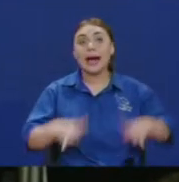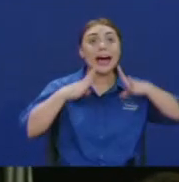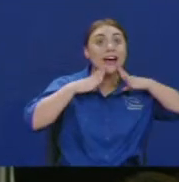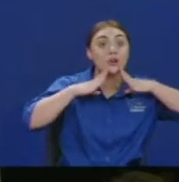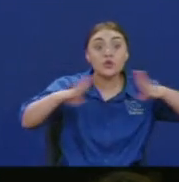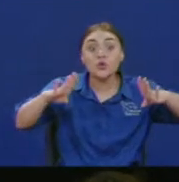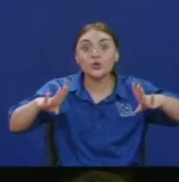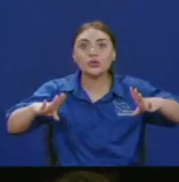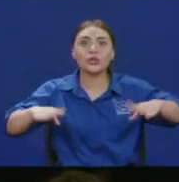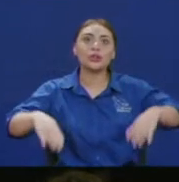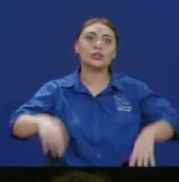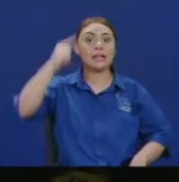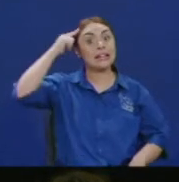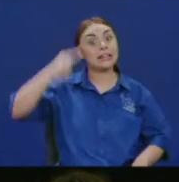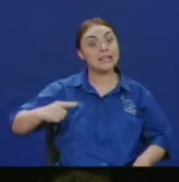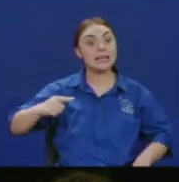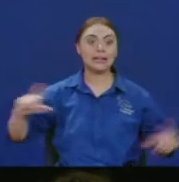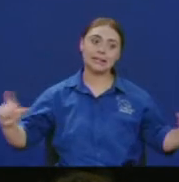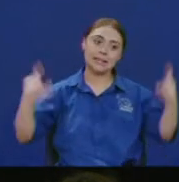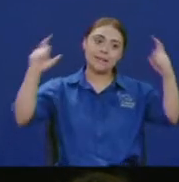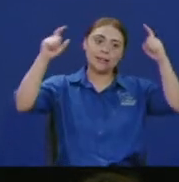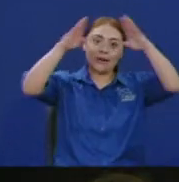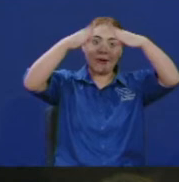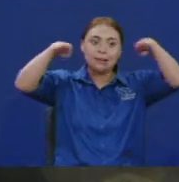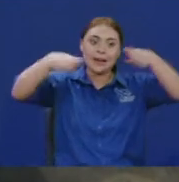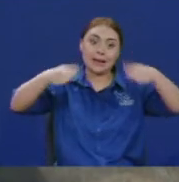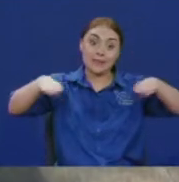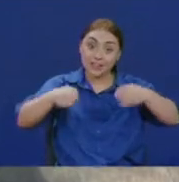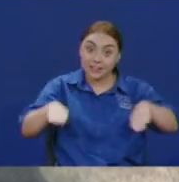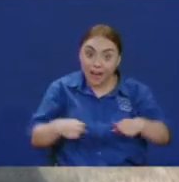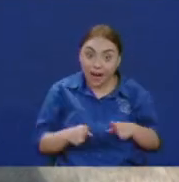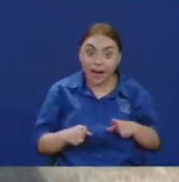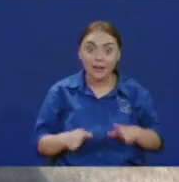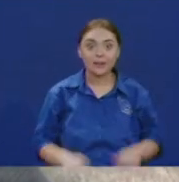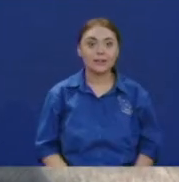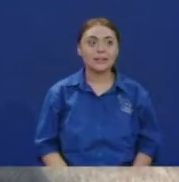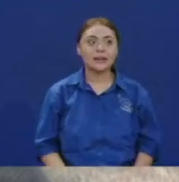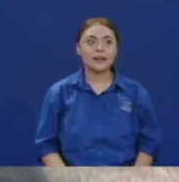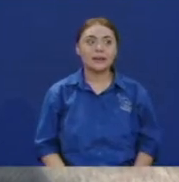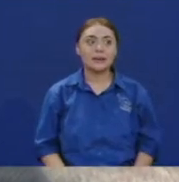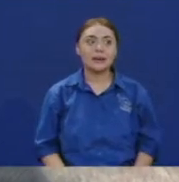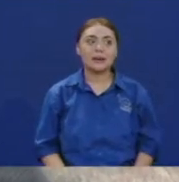cosas, ahí están agarrados de la iglesia y no dejan de venir, no dejan